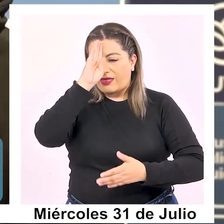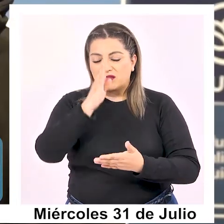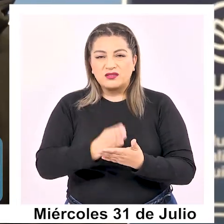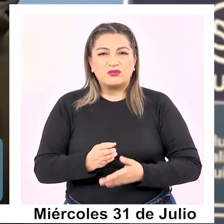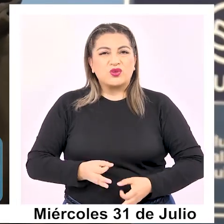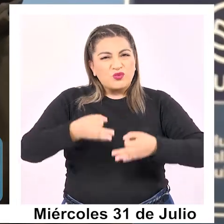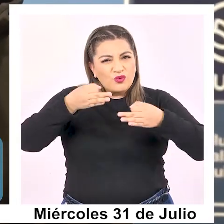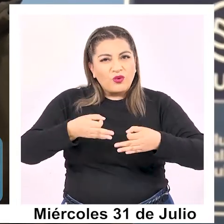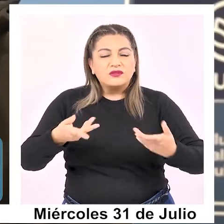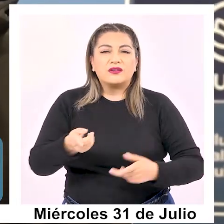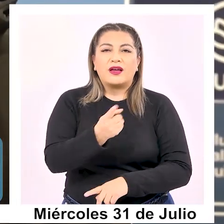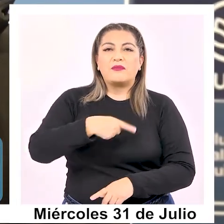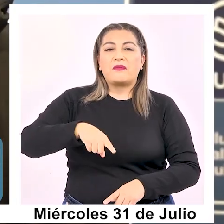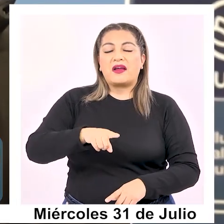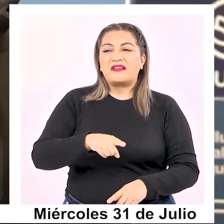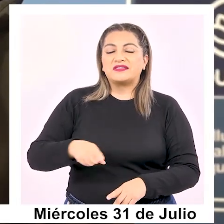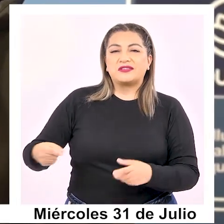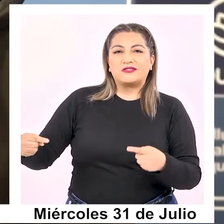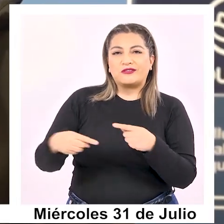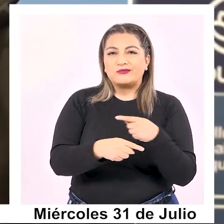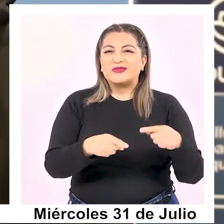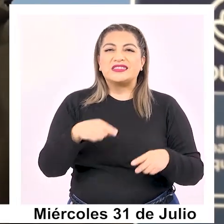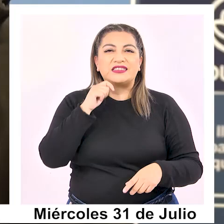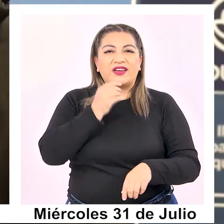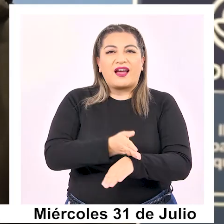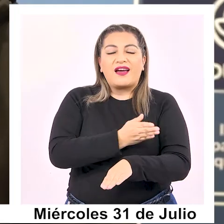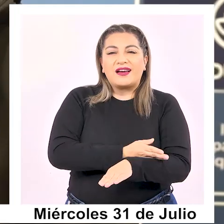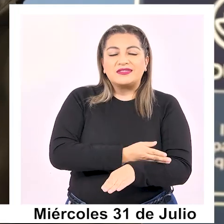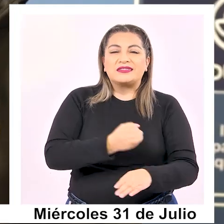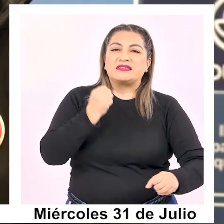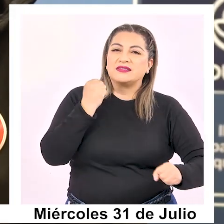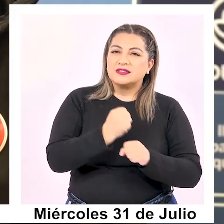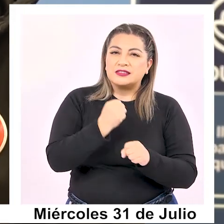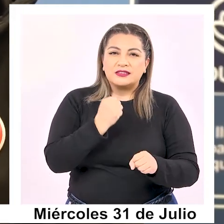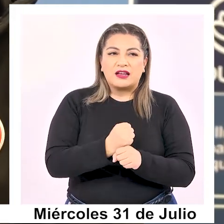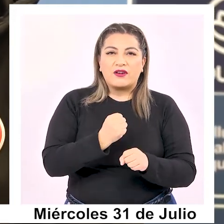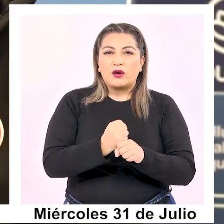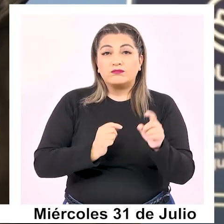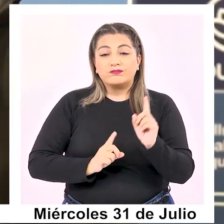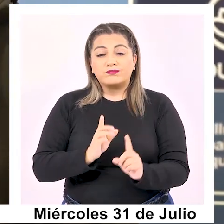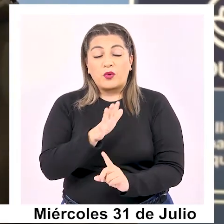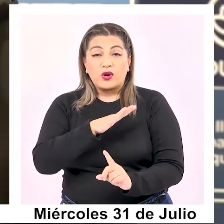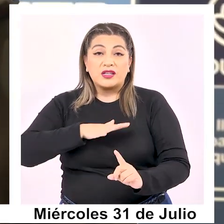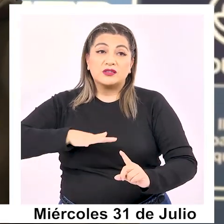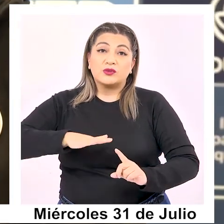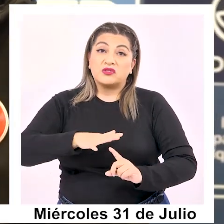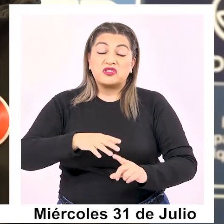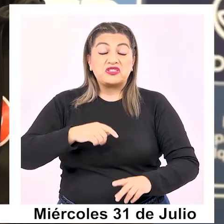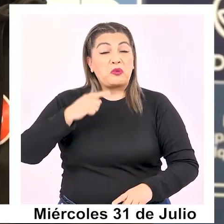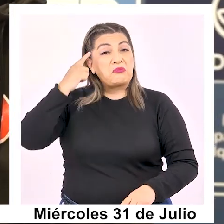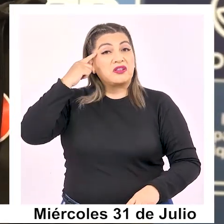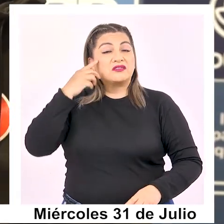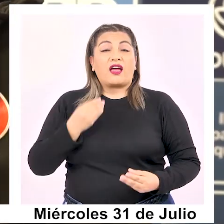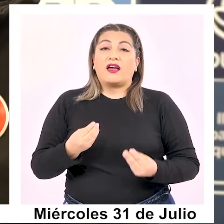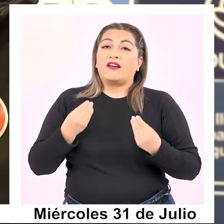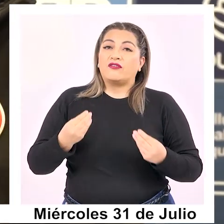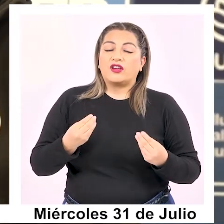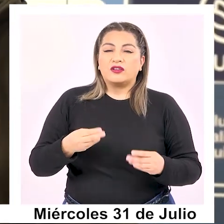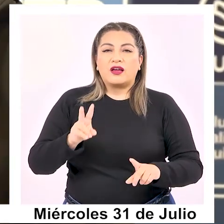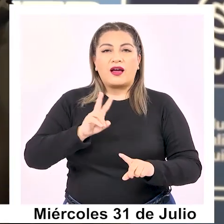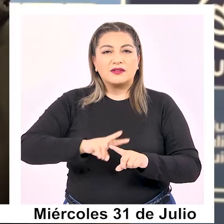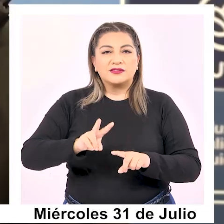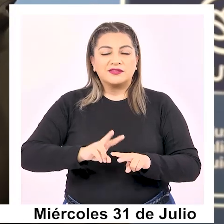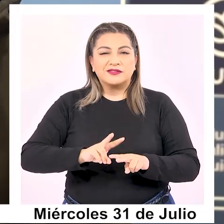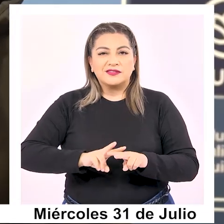justa Como para definirlo Pero esto es parte del trabajo Es parte de las situaciones que se van generando Que eso ya es bueno Generar situaciones